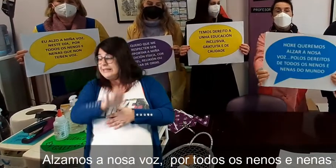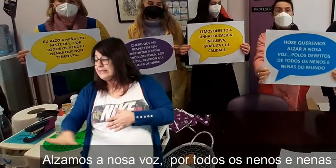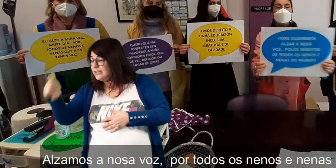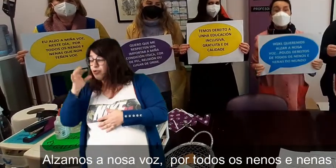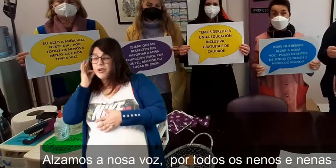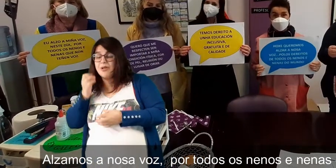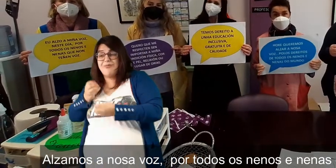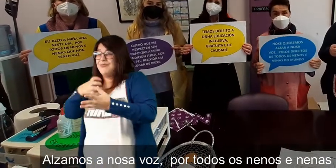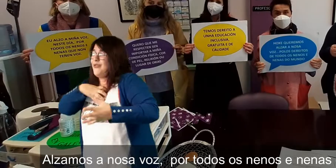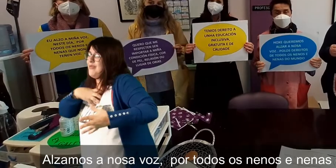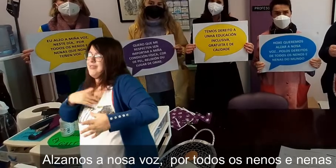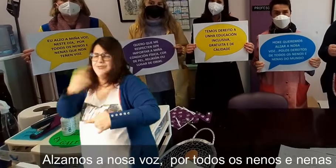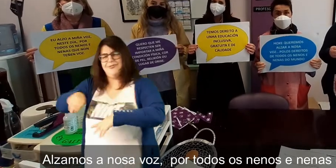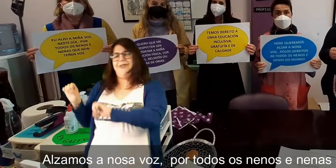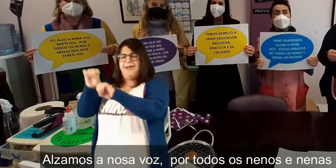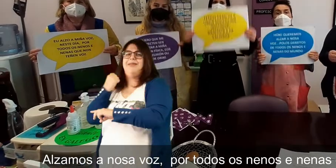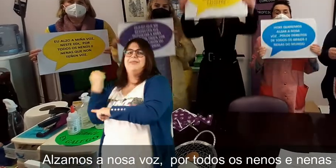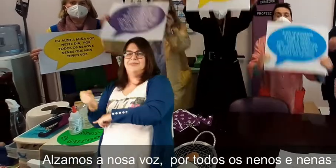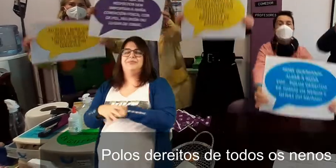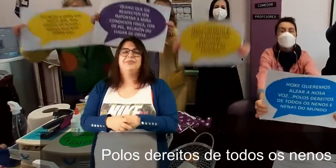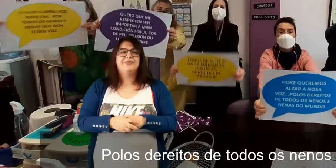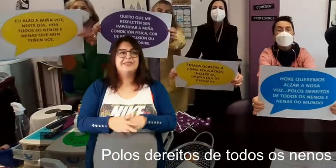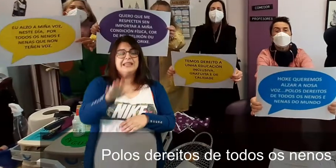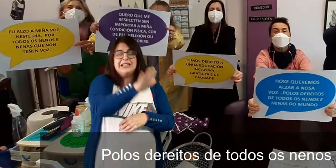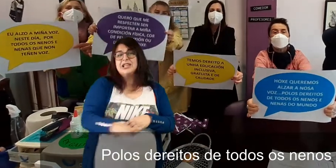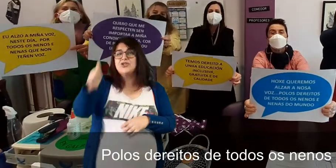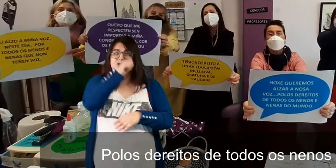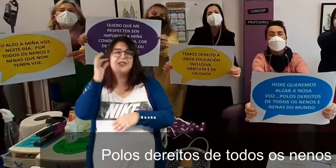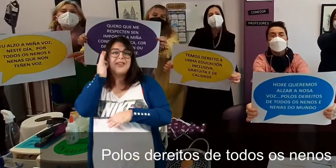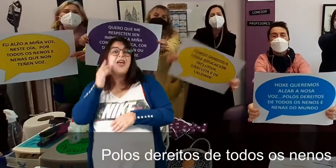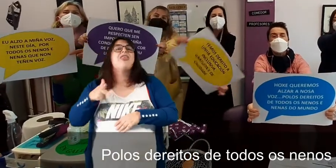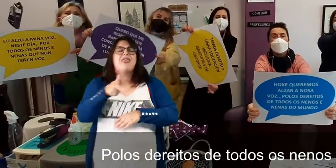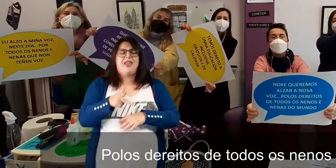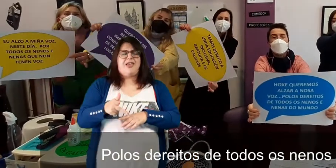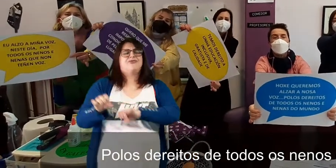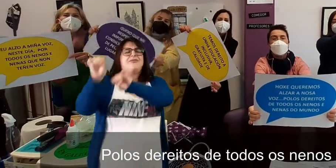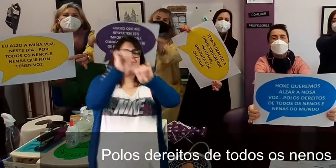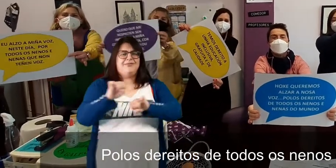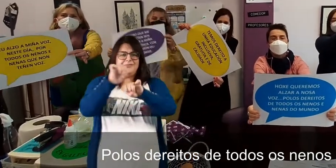e nenas que non teñen voz. Por os dereitos dos nenos e